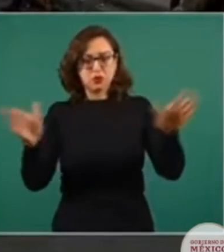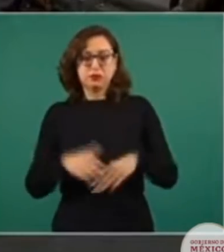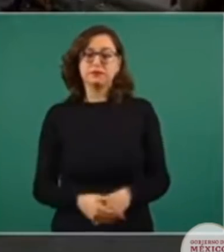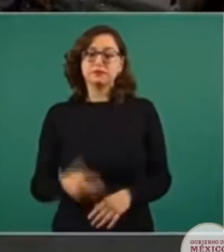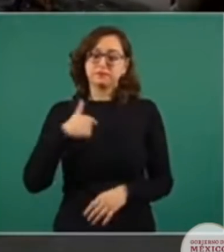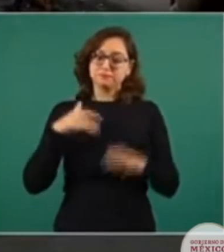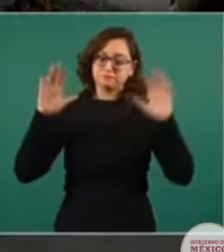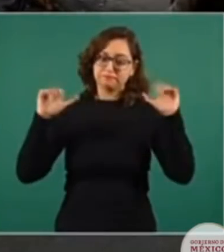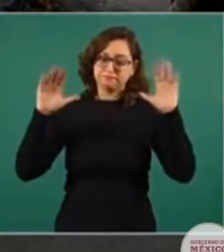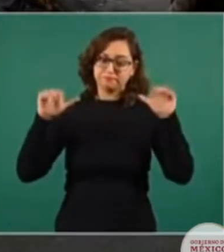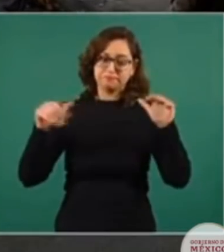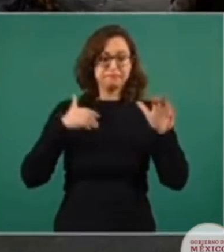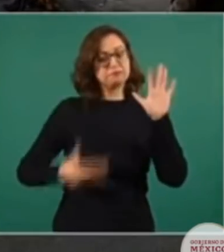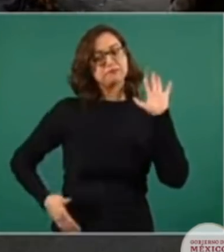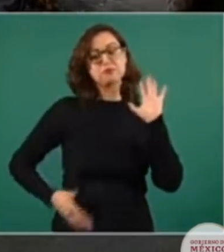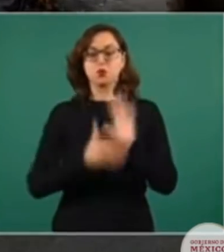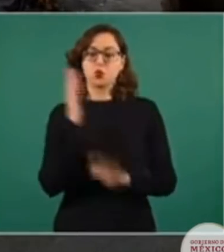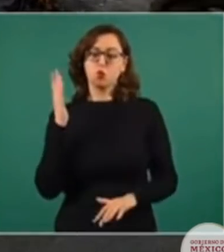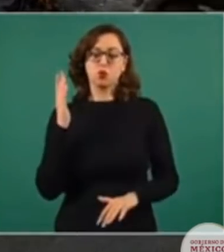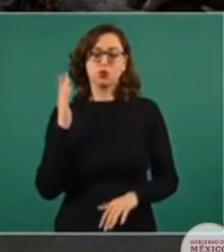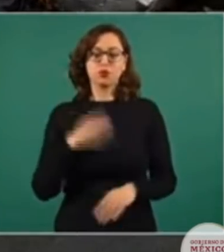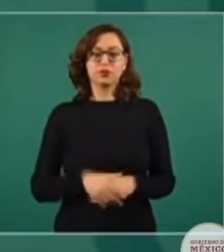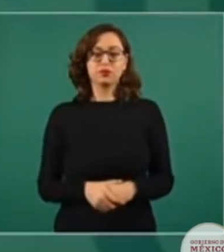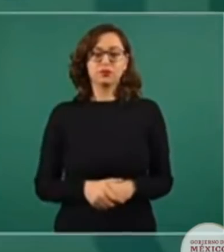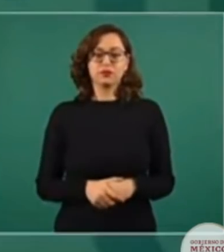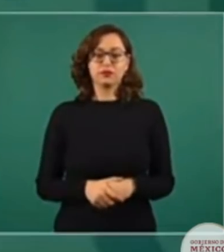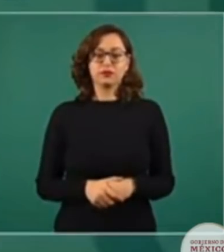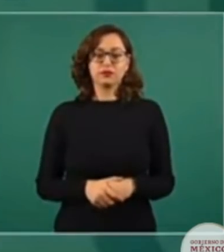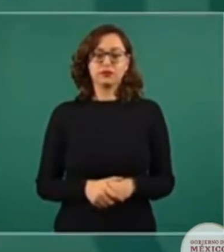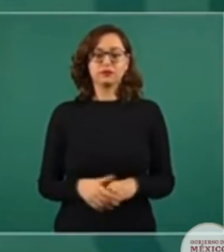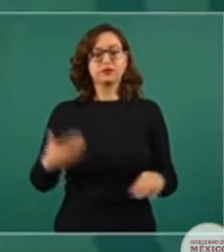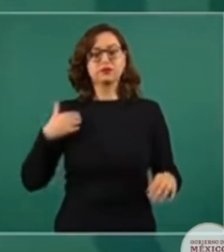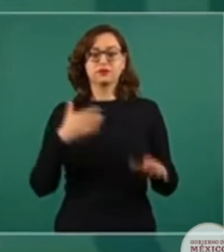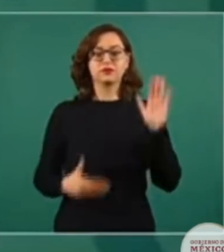Voy a Chilapa.